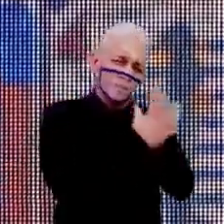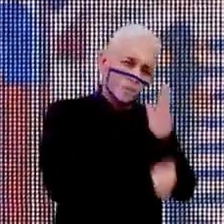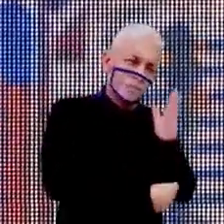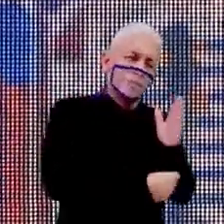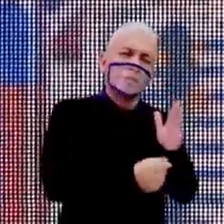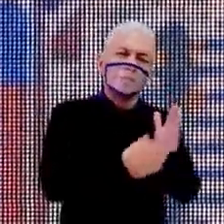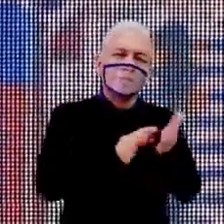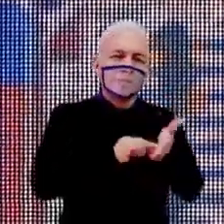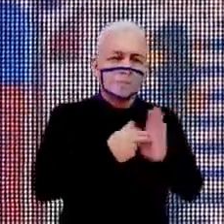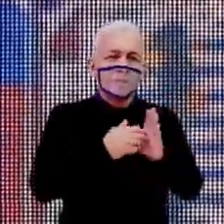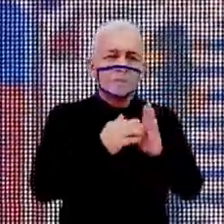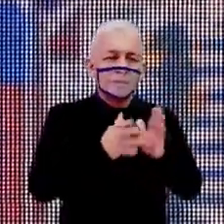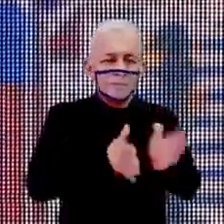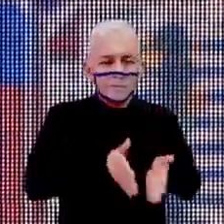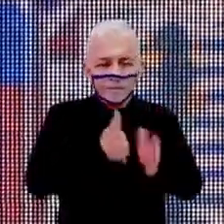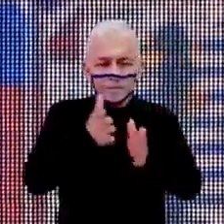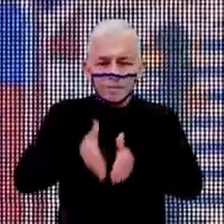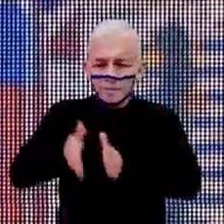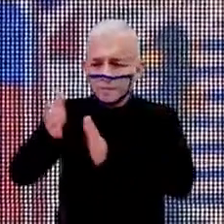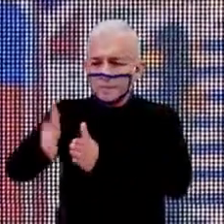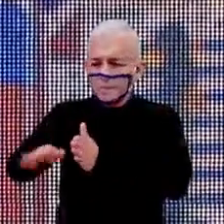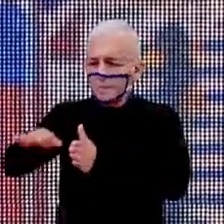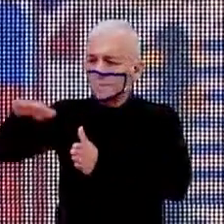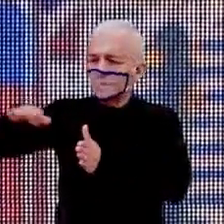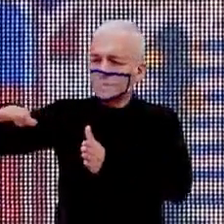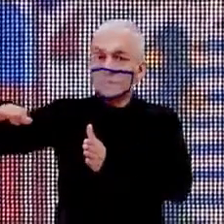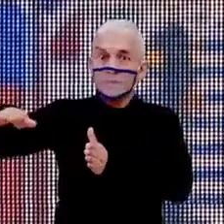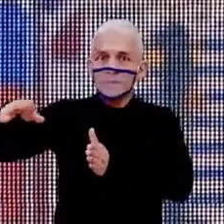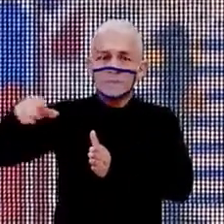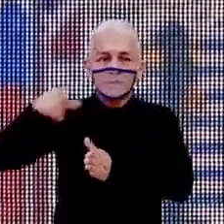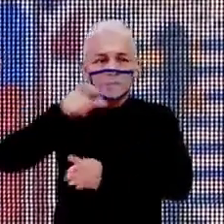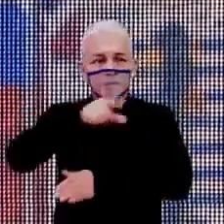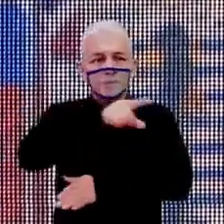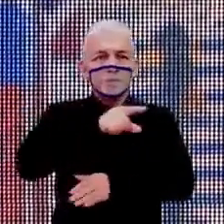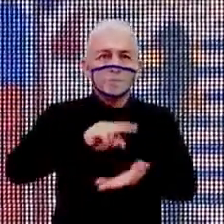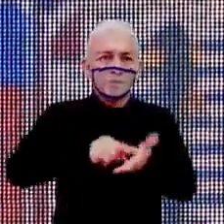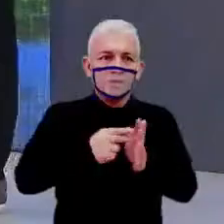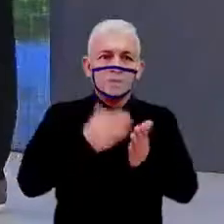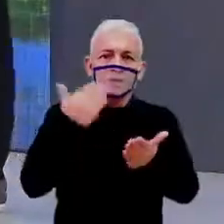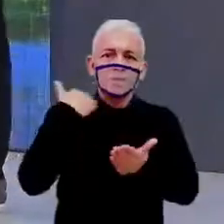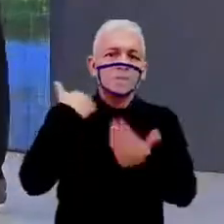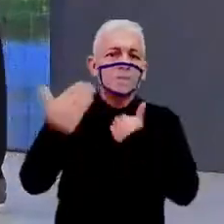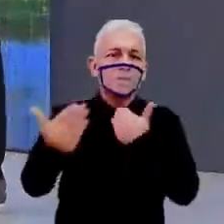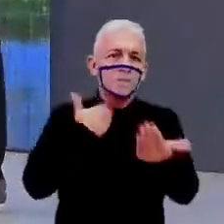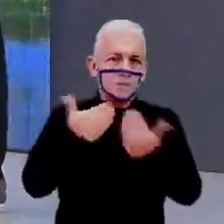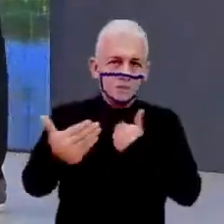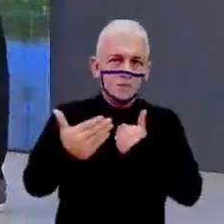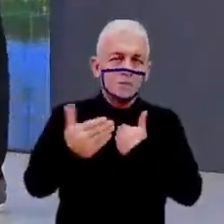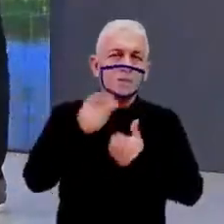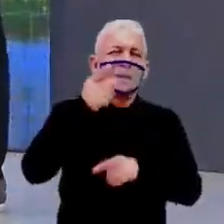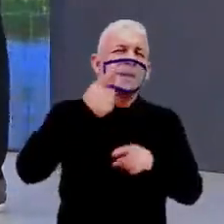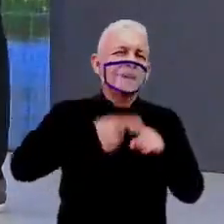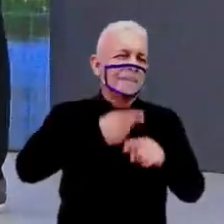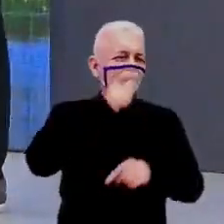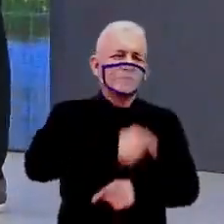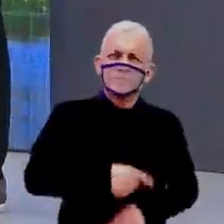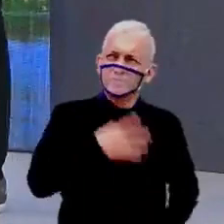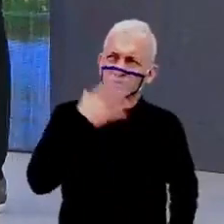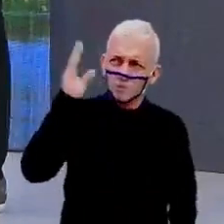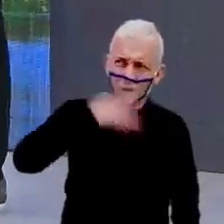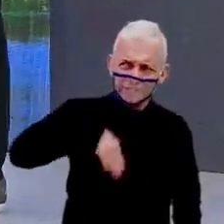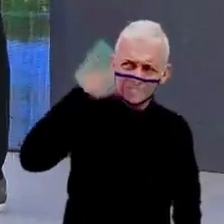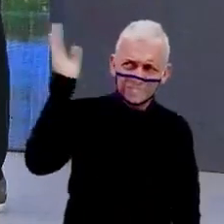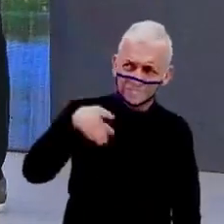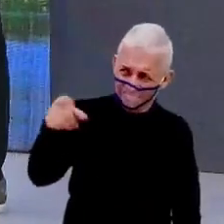ciudad, sino que se recuperó la confianza en su gobernante. Aquí la gente no creía ya en